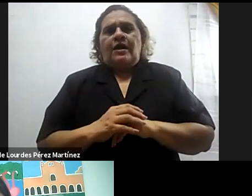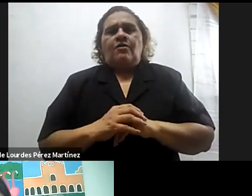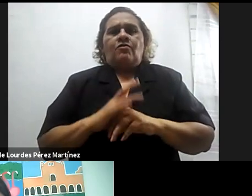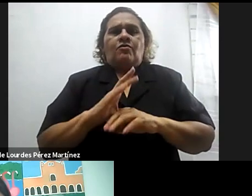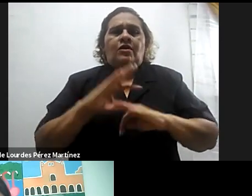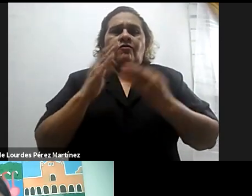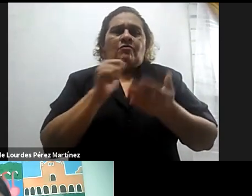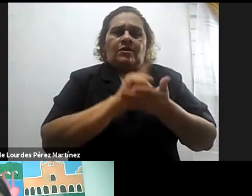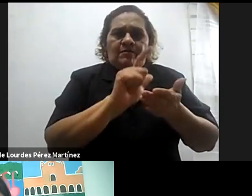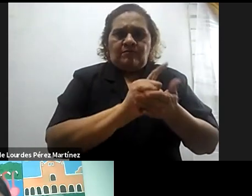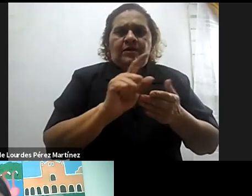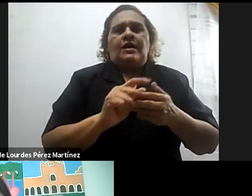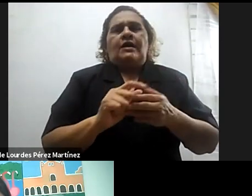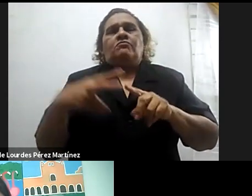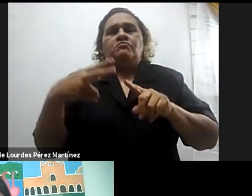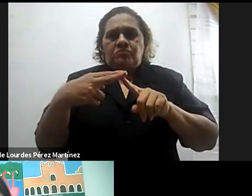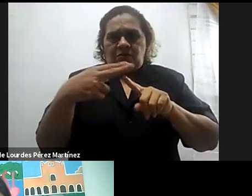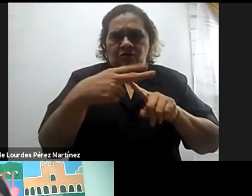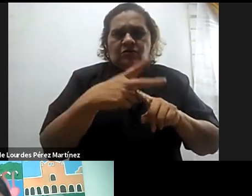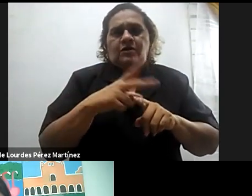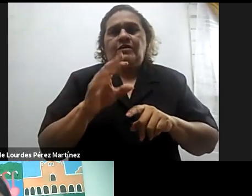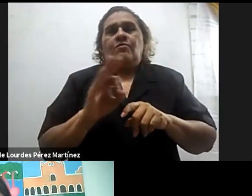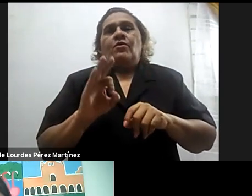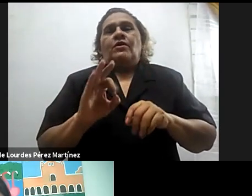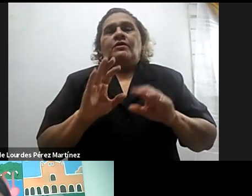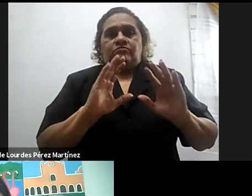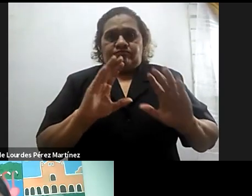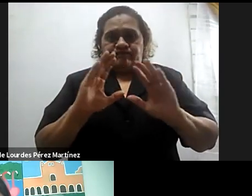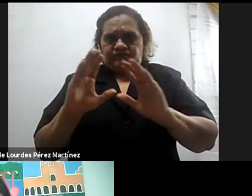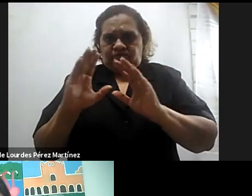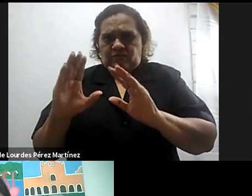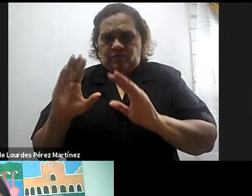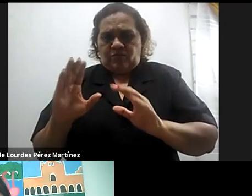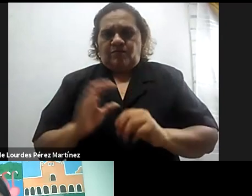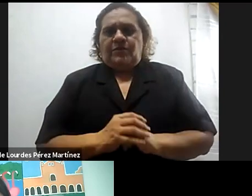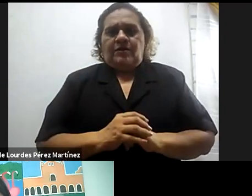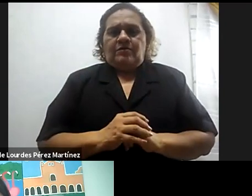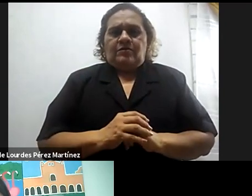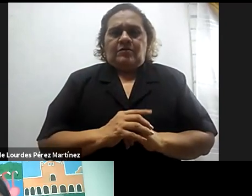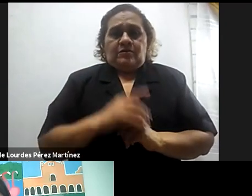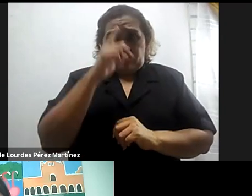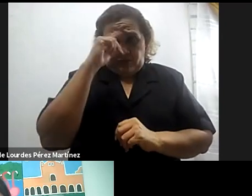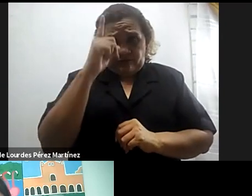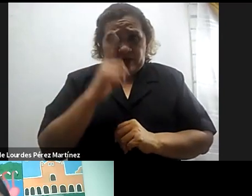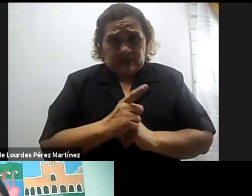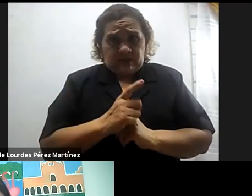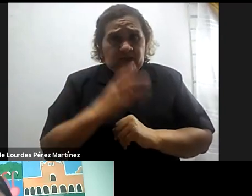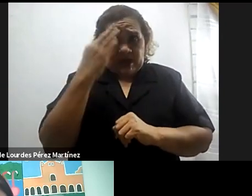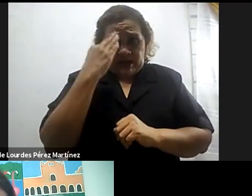puede prevenir de una manera pues muy sencilla, ¿no? De alguna manera. Entonces, pues sí es importante hacerlo.